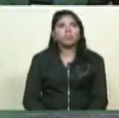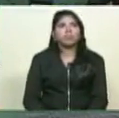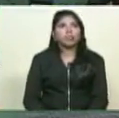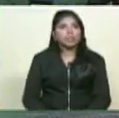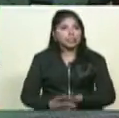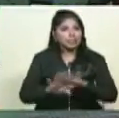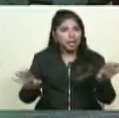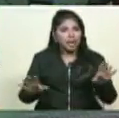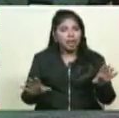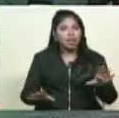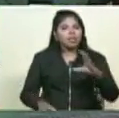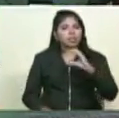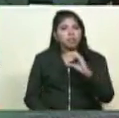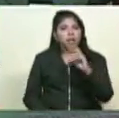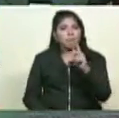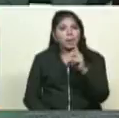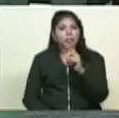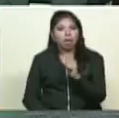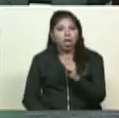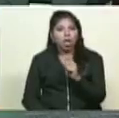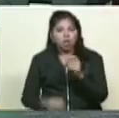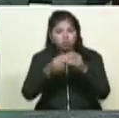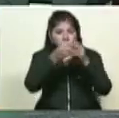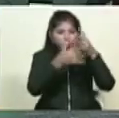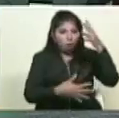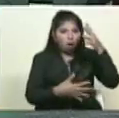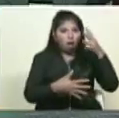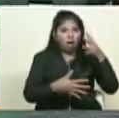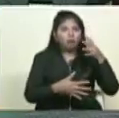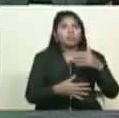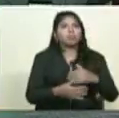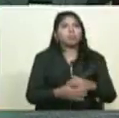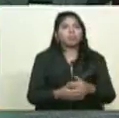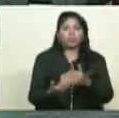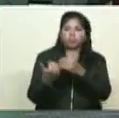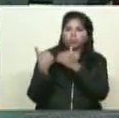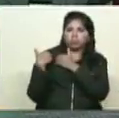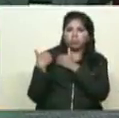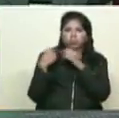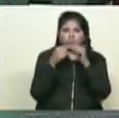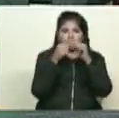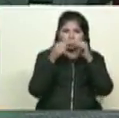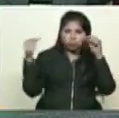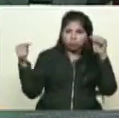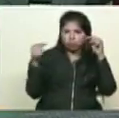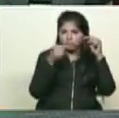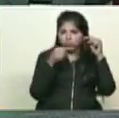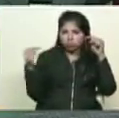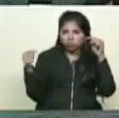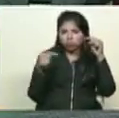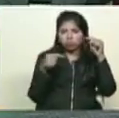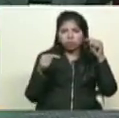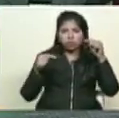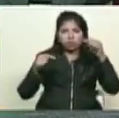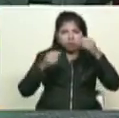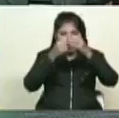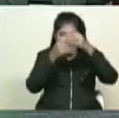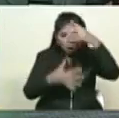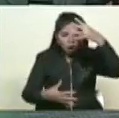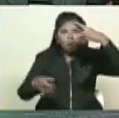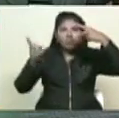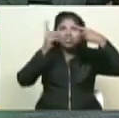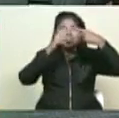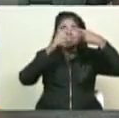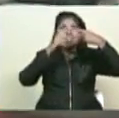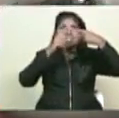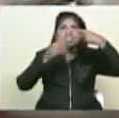del CPT y del Congreso de los CPT en la primera línea diaria de trabajo. Yo quiero que este